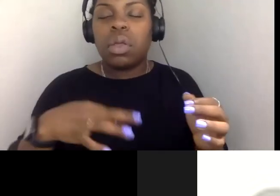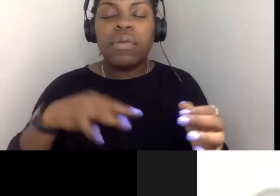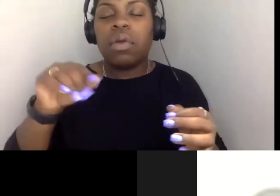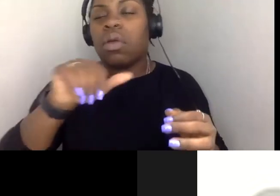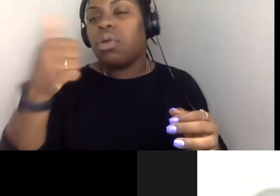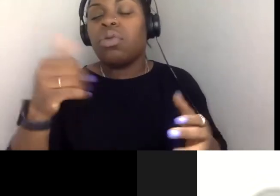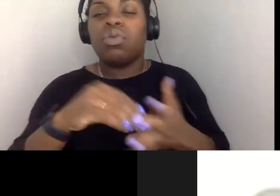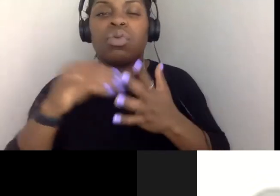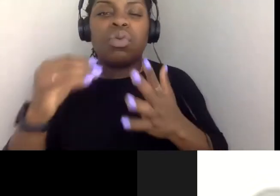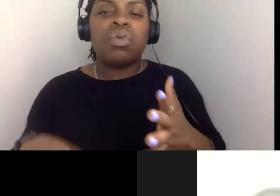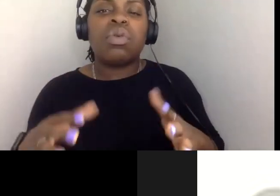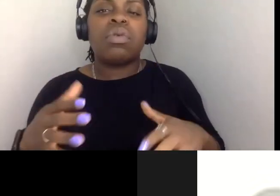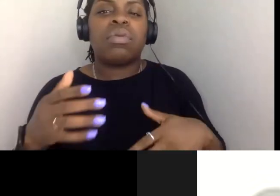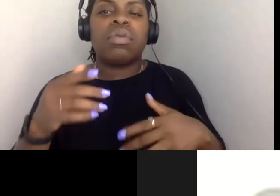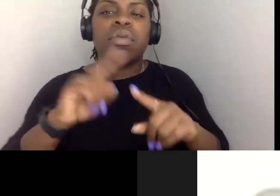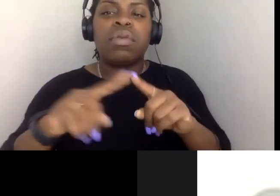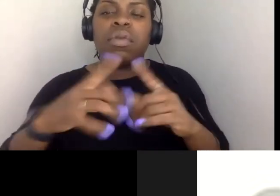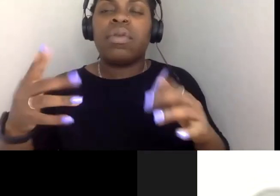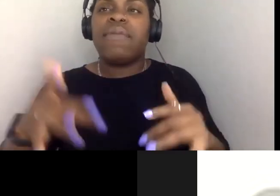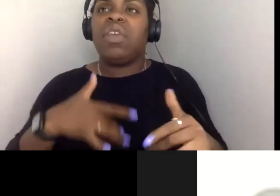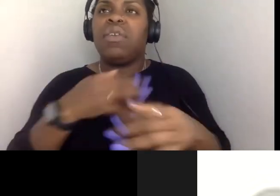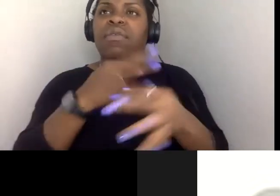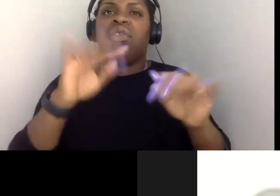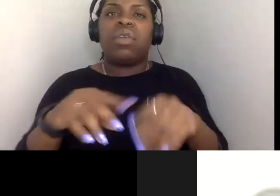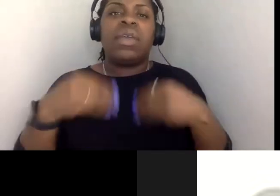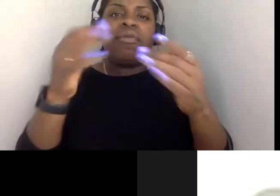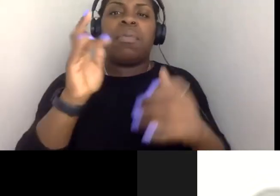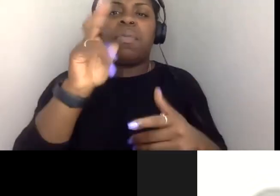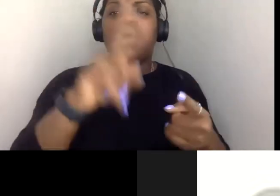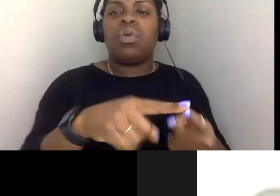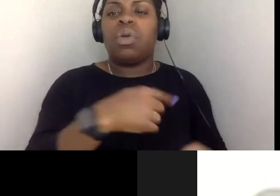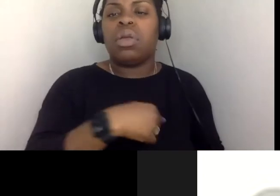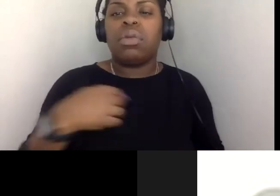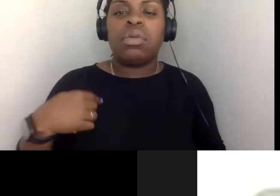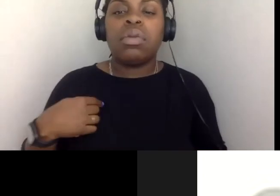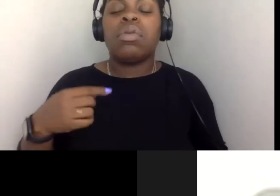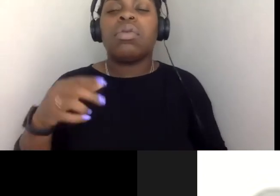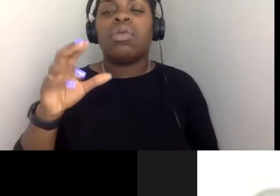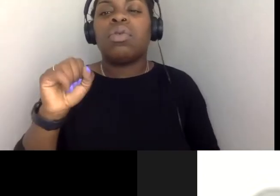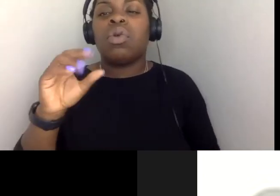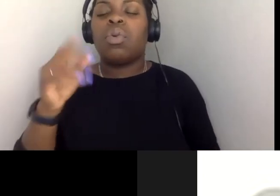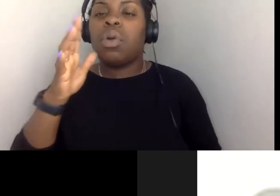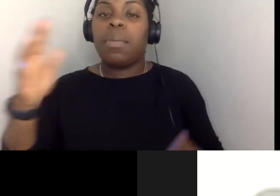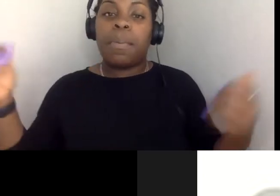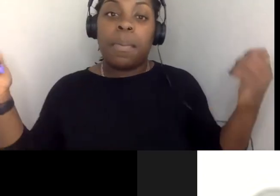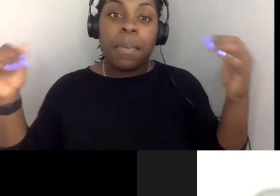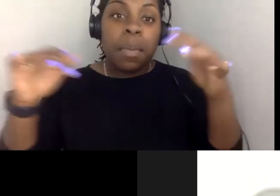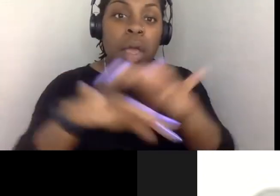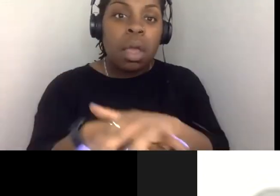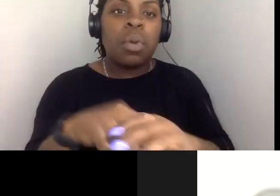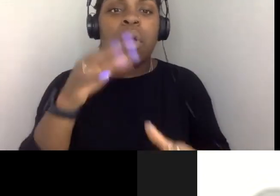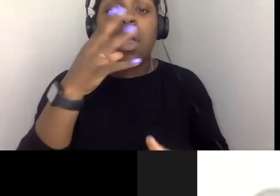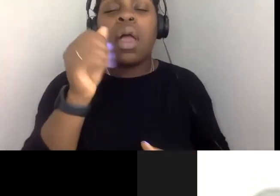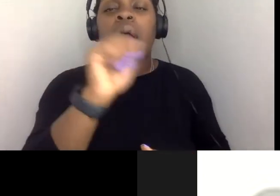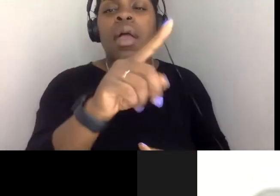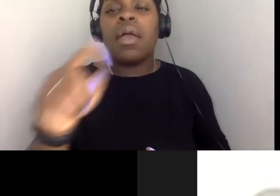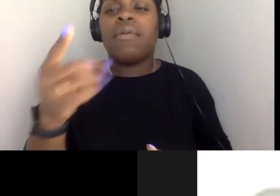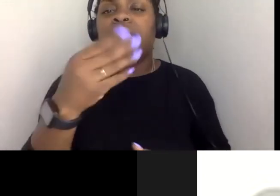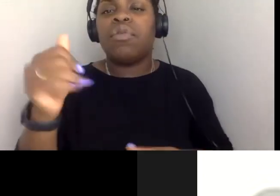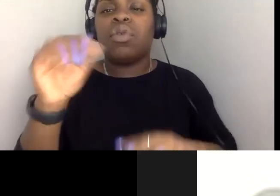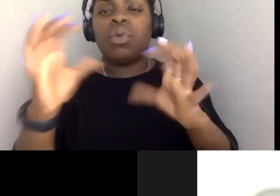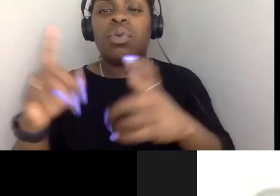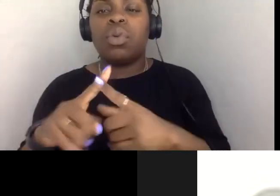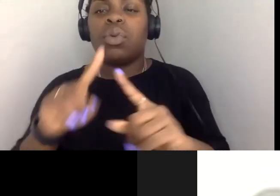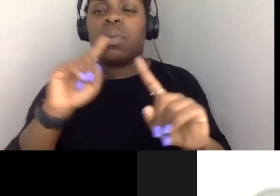o otras cosas que se le pueda añadir al mapa, por favor, siéntense en libertad de dejarnos saber. Entonces, cuando regresemos,